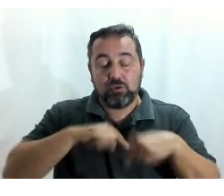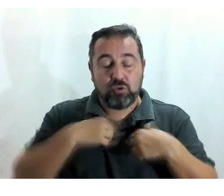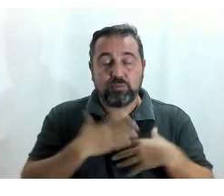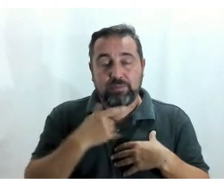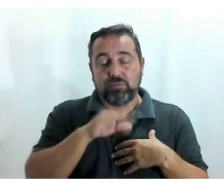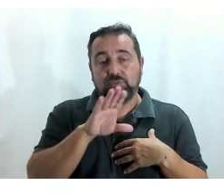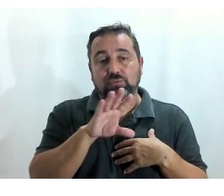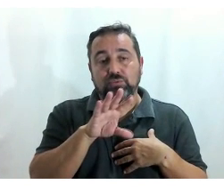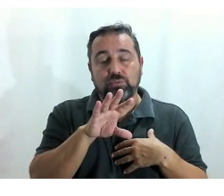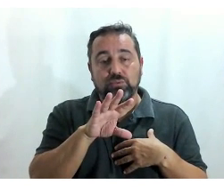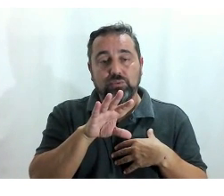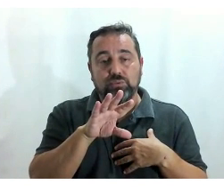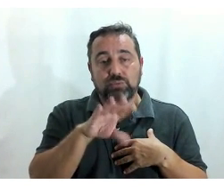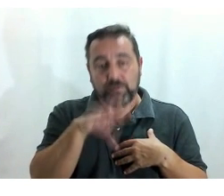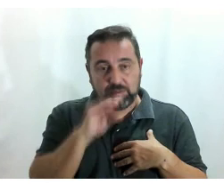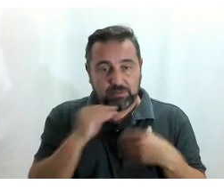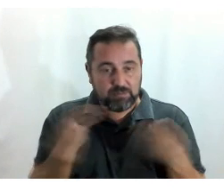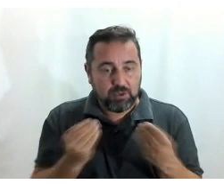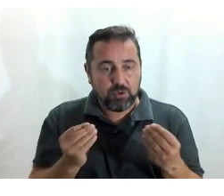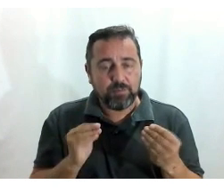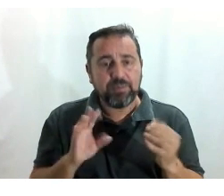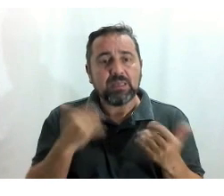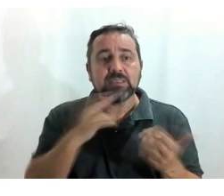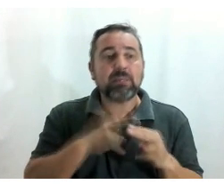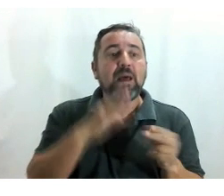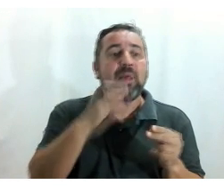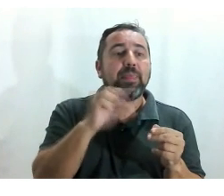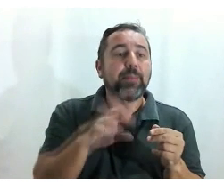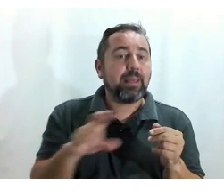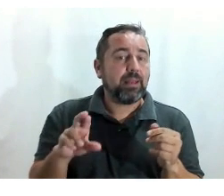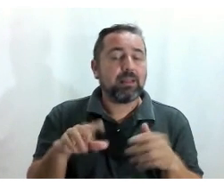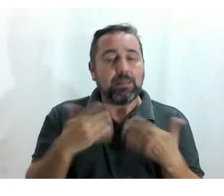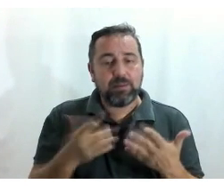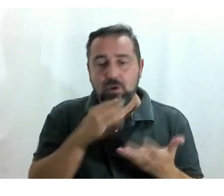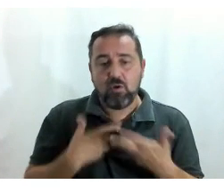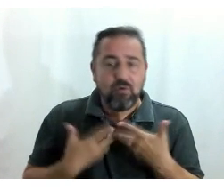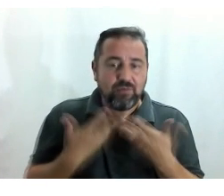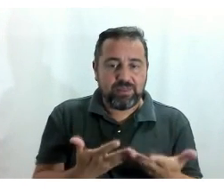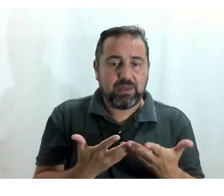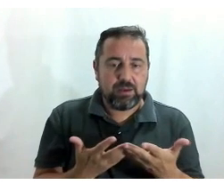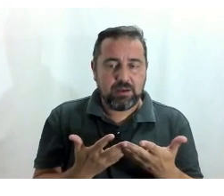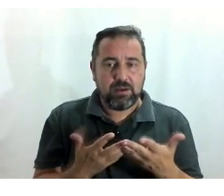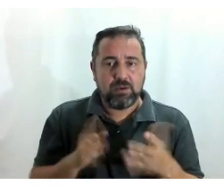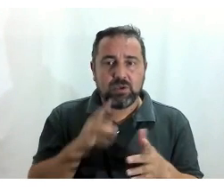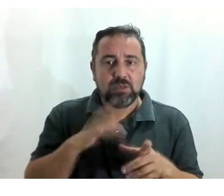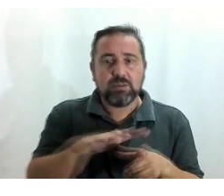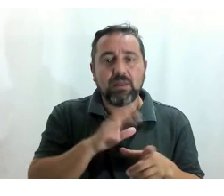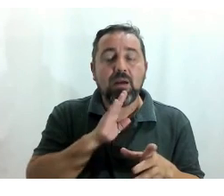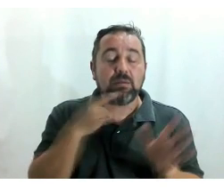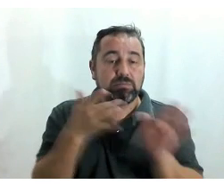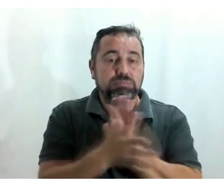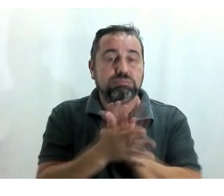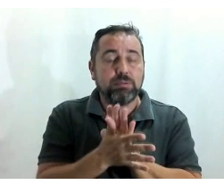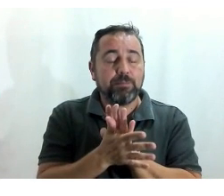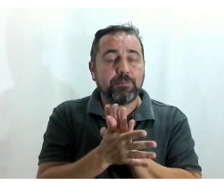acceder a ella, y a Ciberer por habernos ofrecido este espacio, como decía al principio,